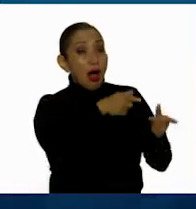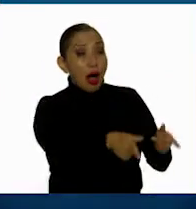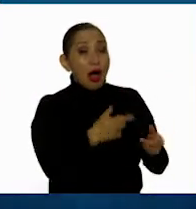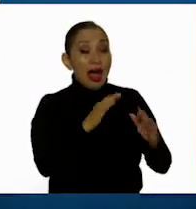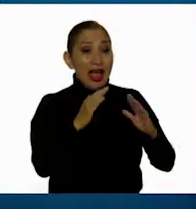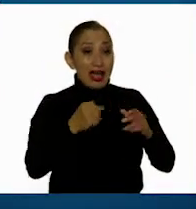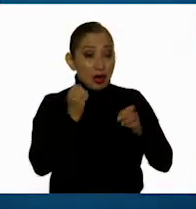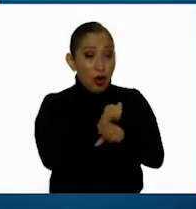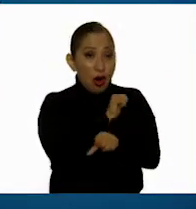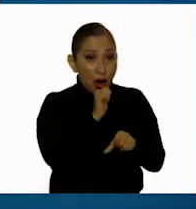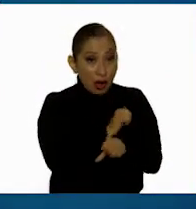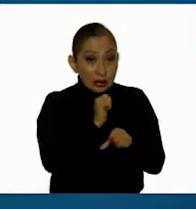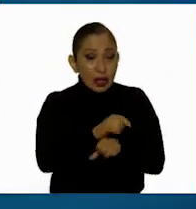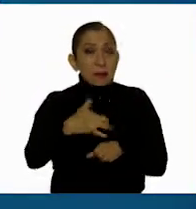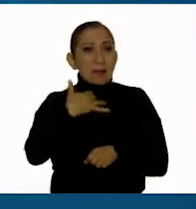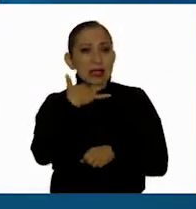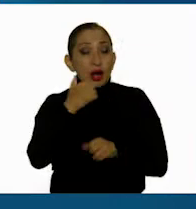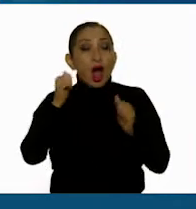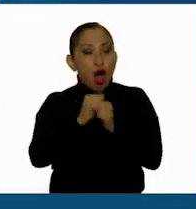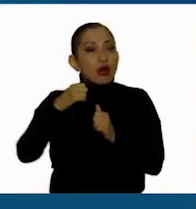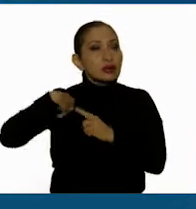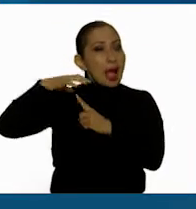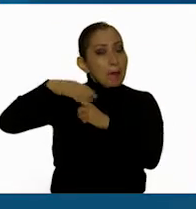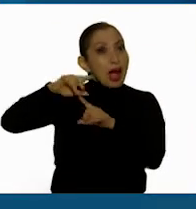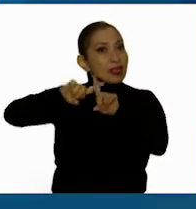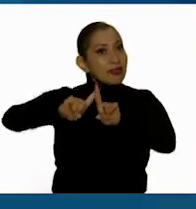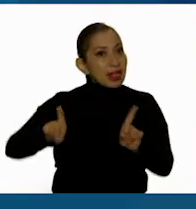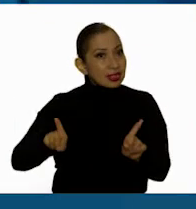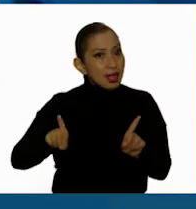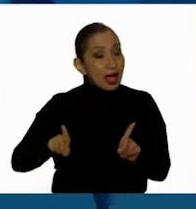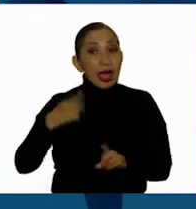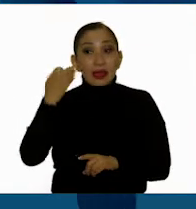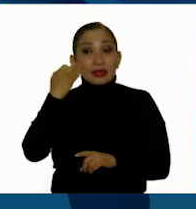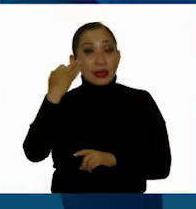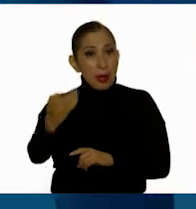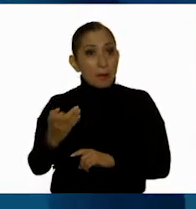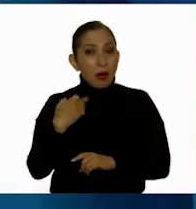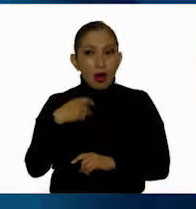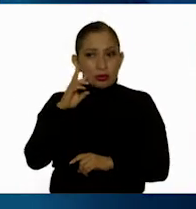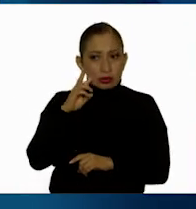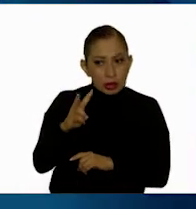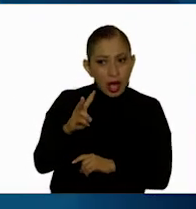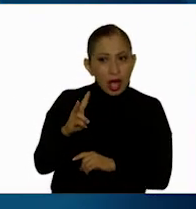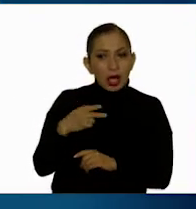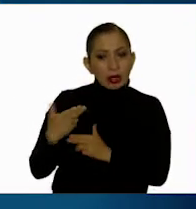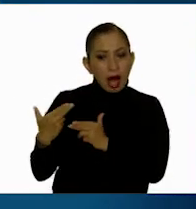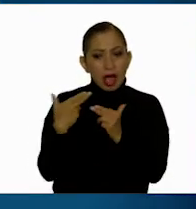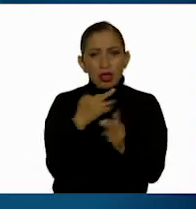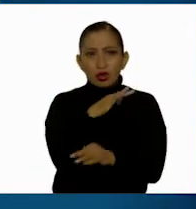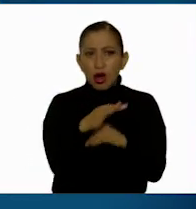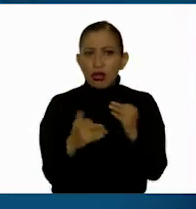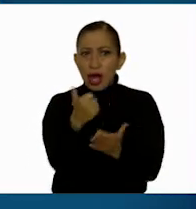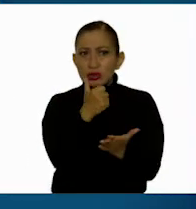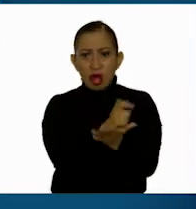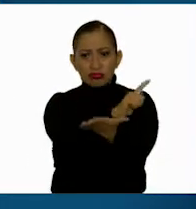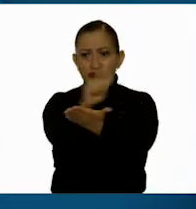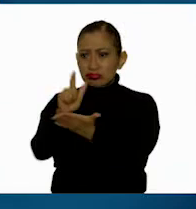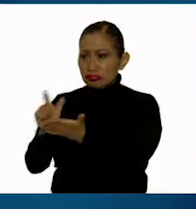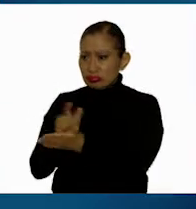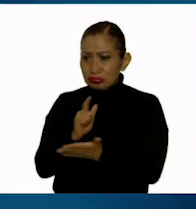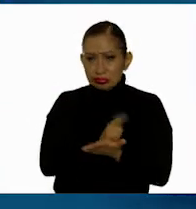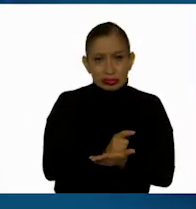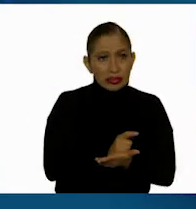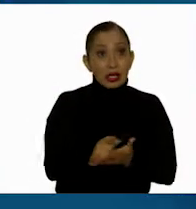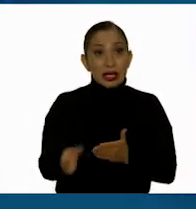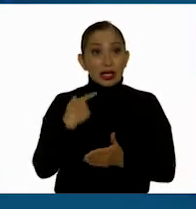las casas con su campana. En su tiempo, se minó o agujeredó toda la ciudad y se sacaron